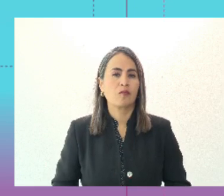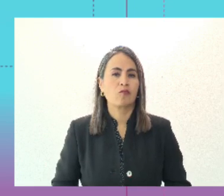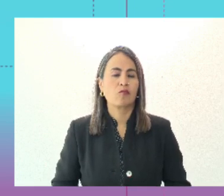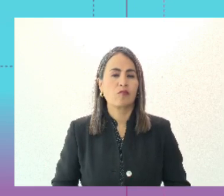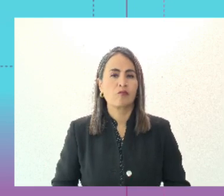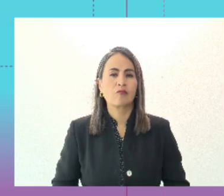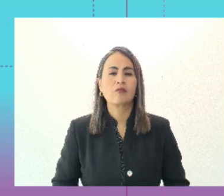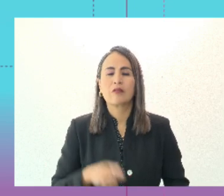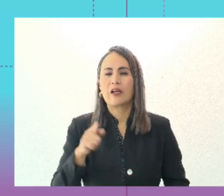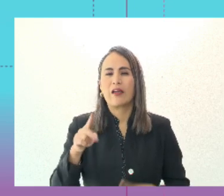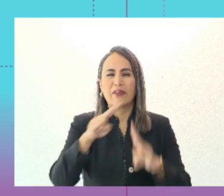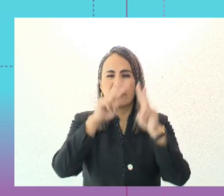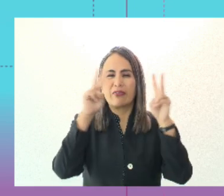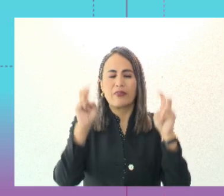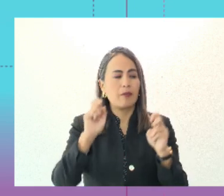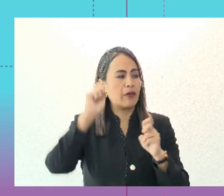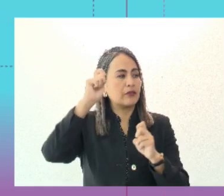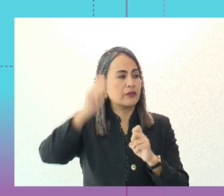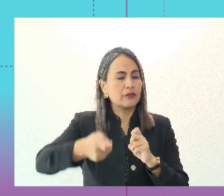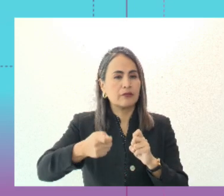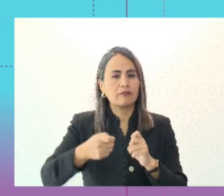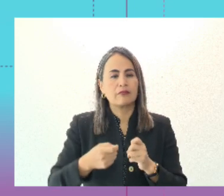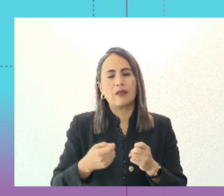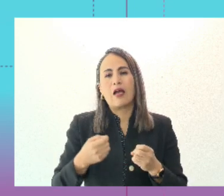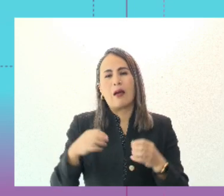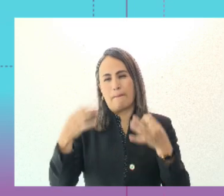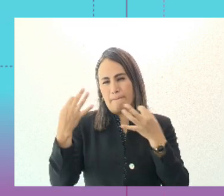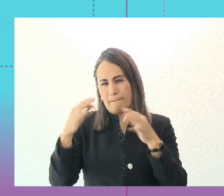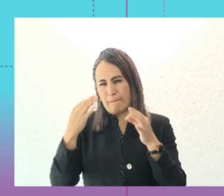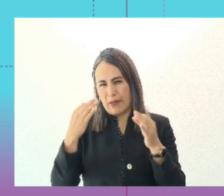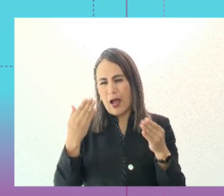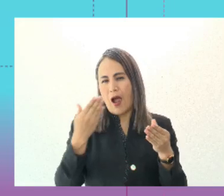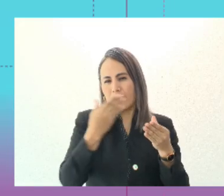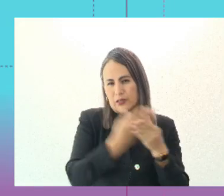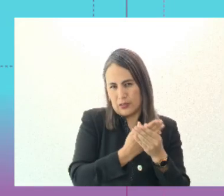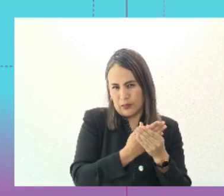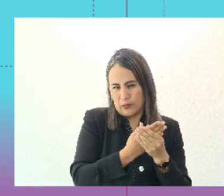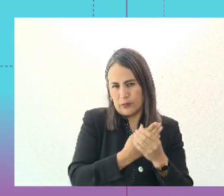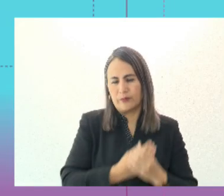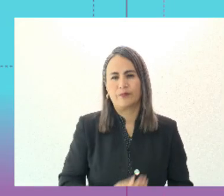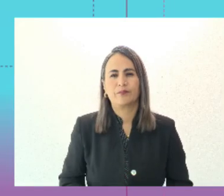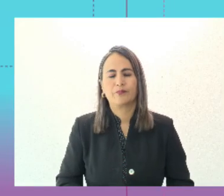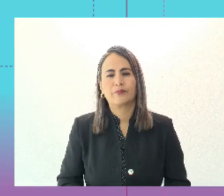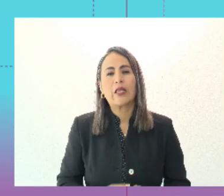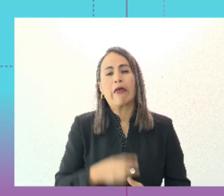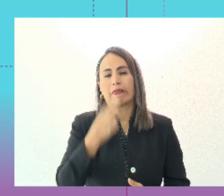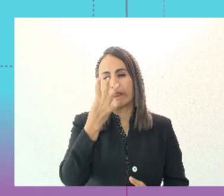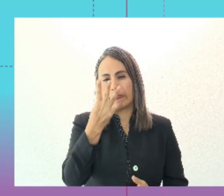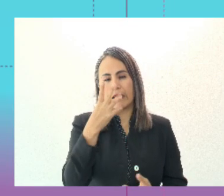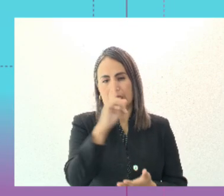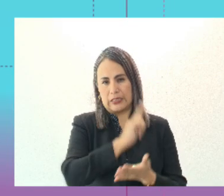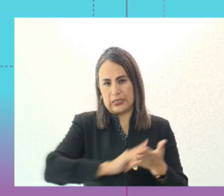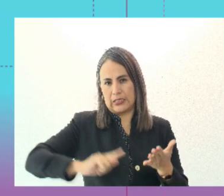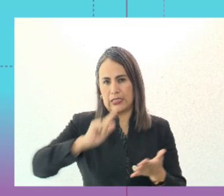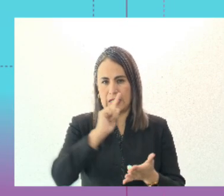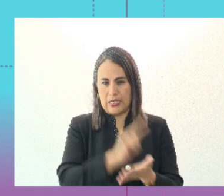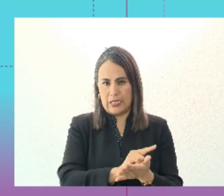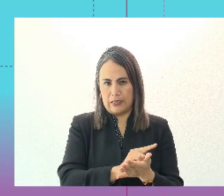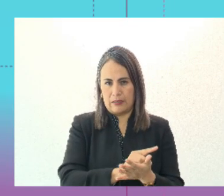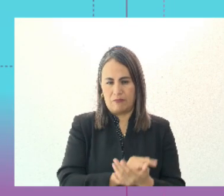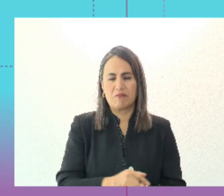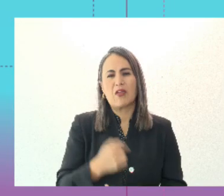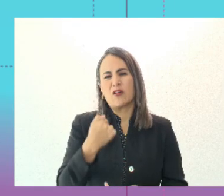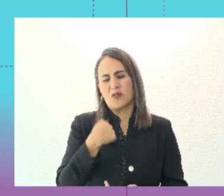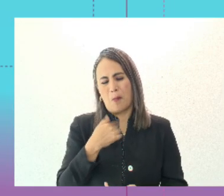aterrizar el tema sobre cómo los archivos influyen, creo que ya lo he dicho un poco, ¿no? Aquí se habla de tres leyes, pero yo siempre discuto con